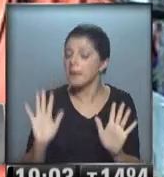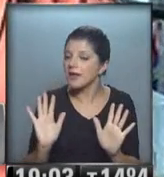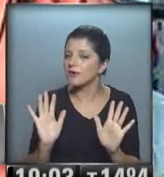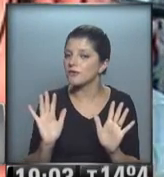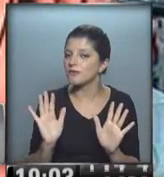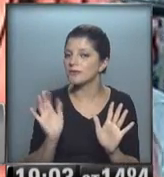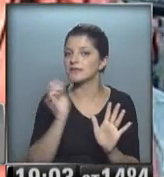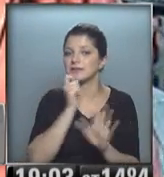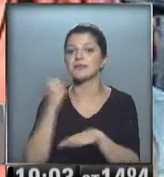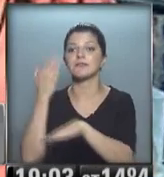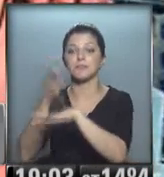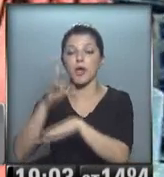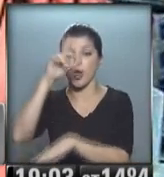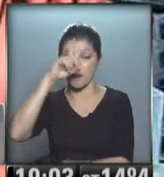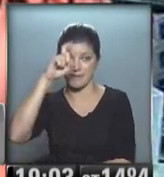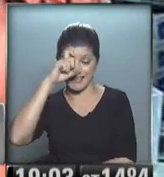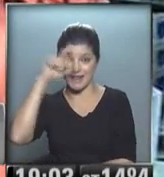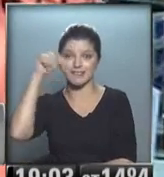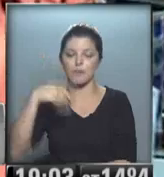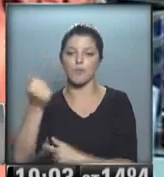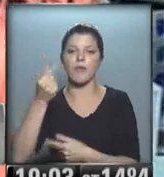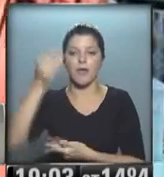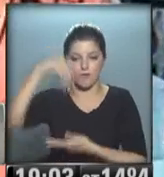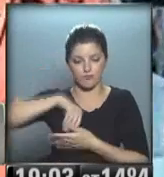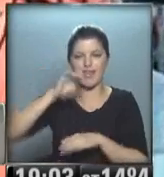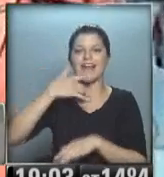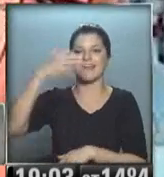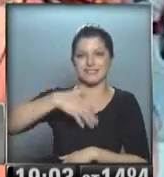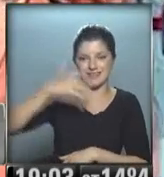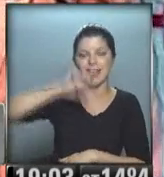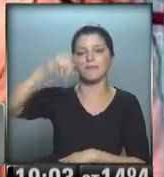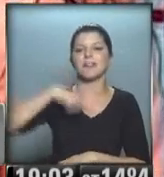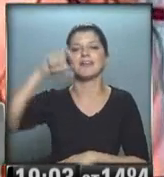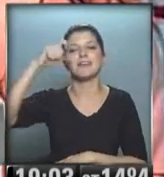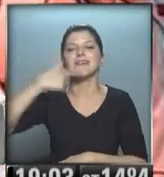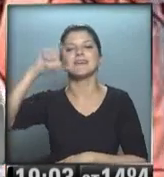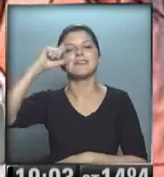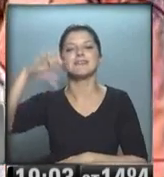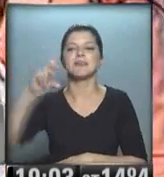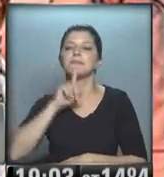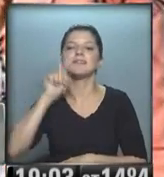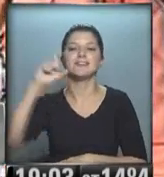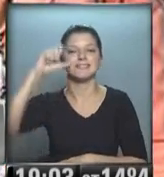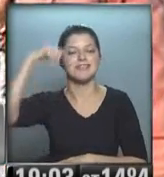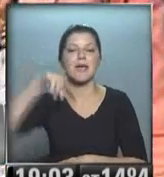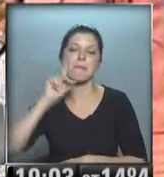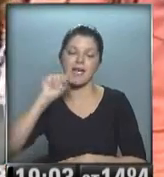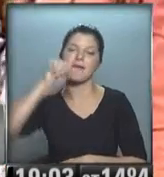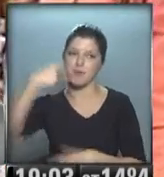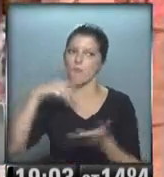casos hospitalarios el problema es que puede llegar a sangre y ahí es donde produce la septicemia y ahí es donde se complica el cuadro. Claro,